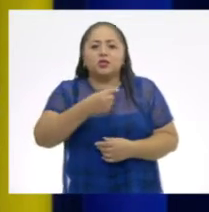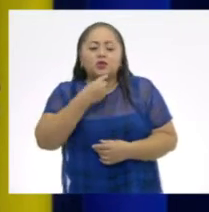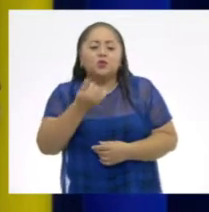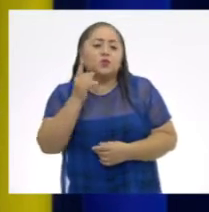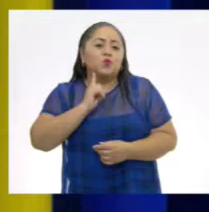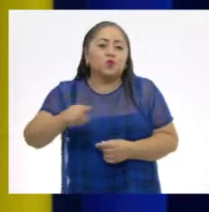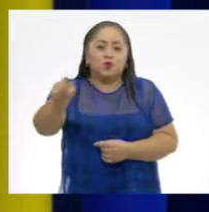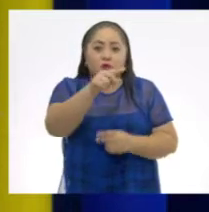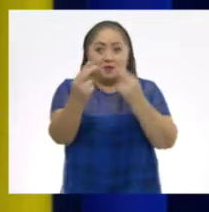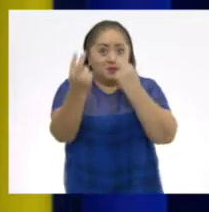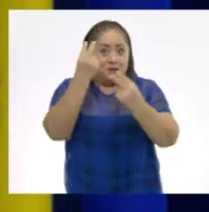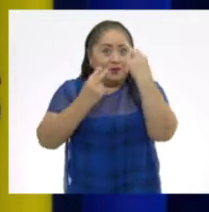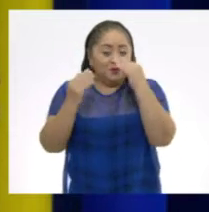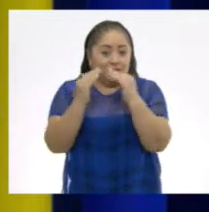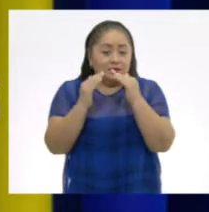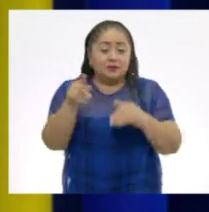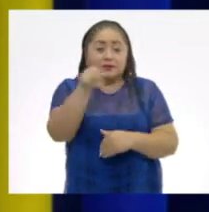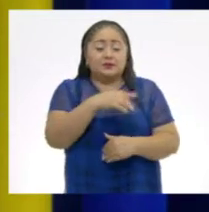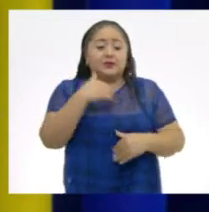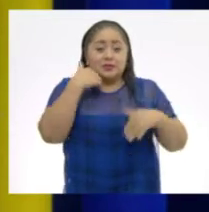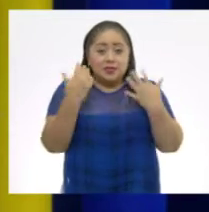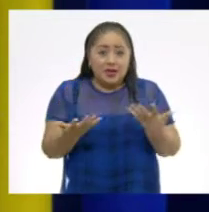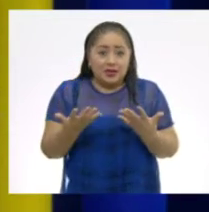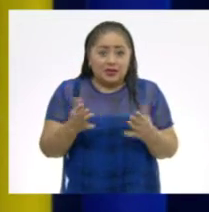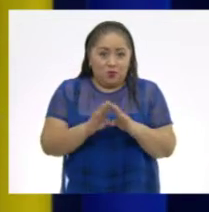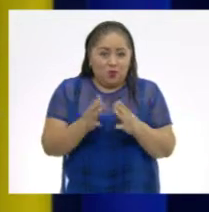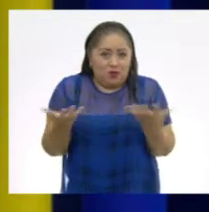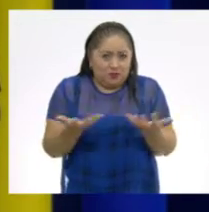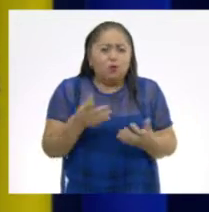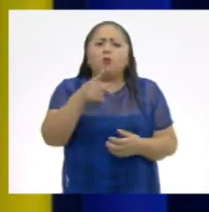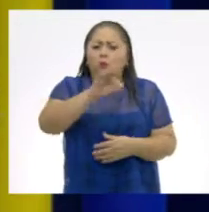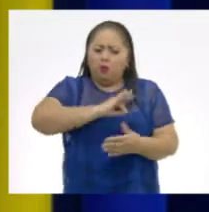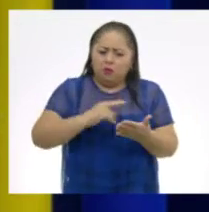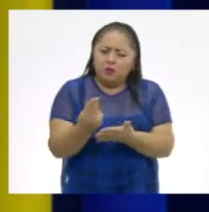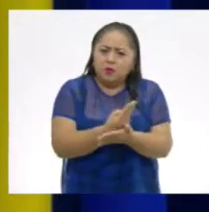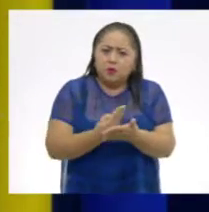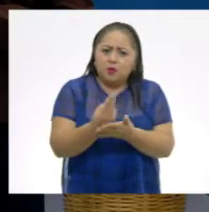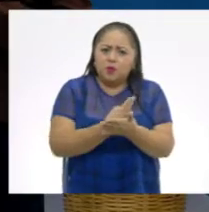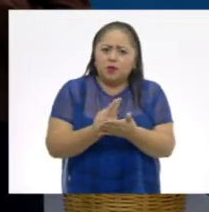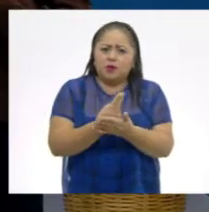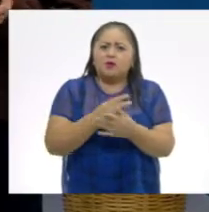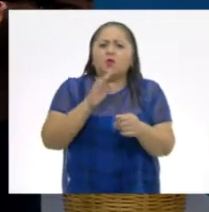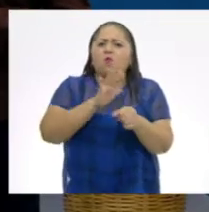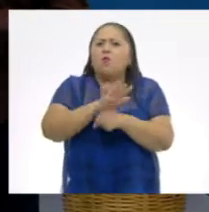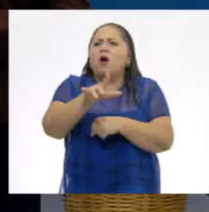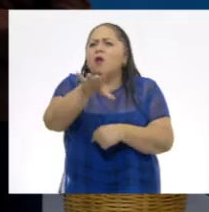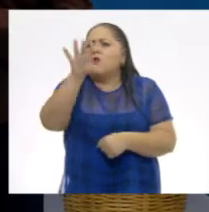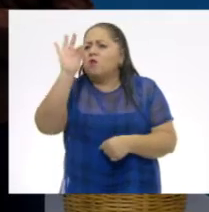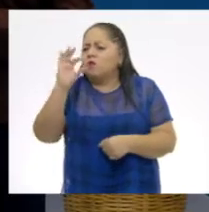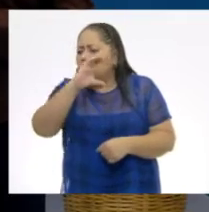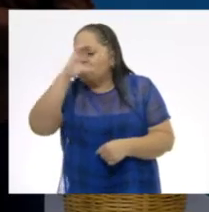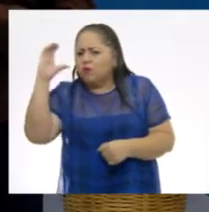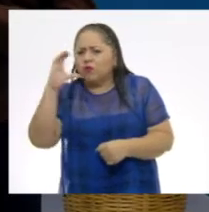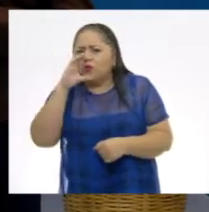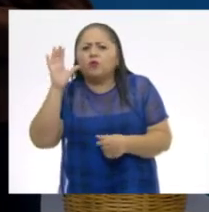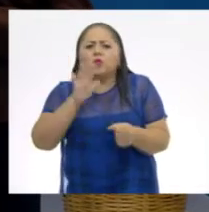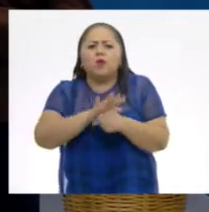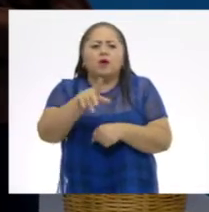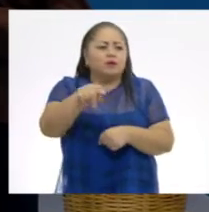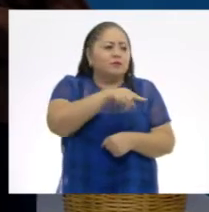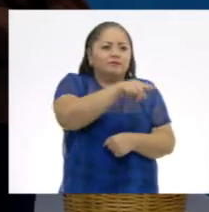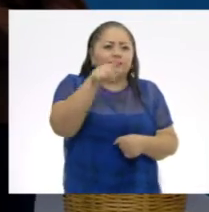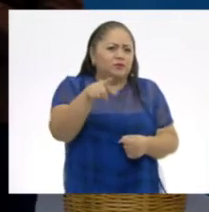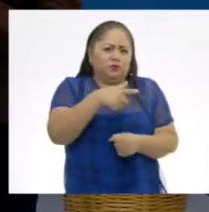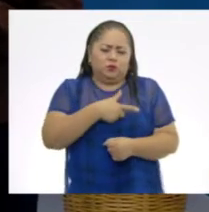los niños que nos ven en casa, si desean realizar la actividad, pueden dibujar estas situaciones o buscar imágenes similares a las que he